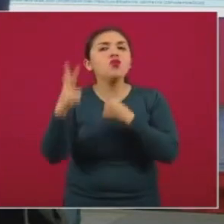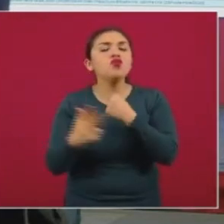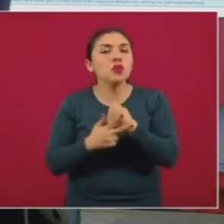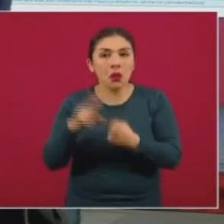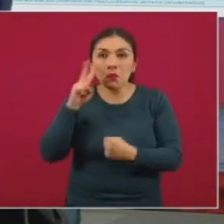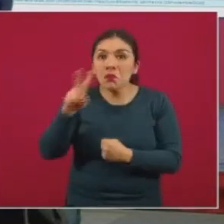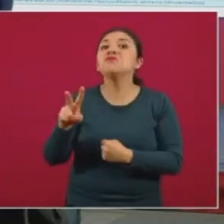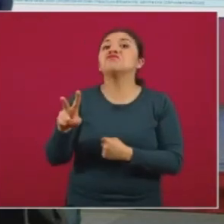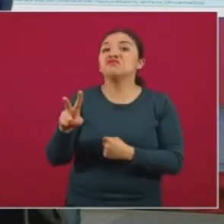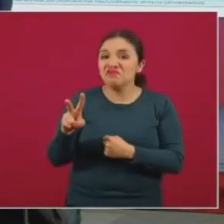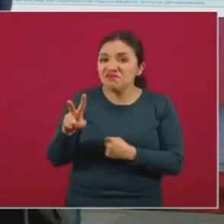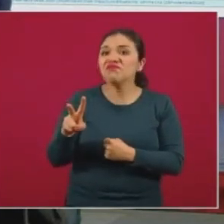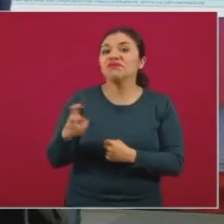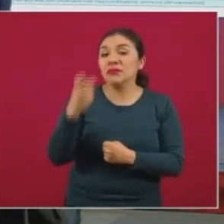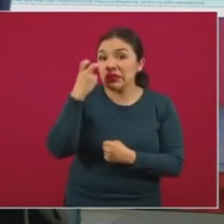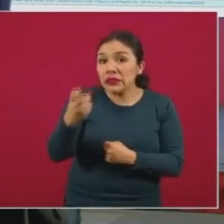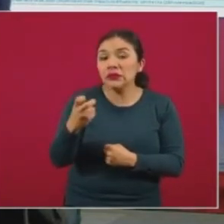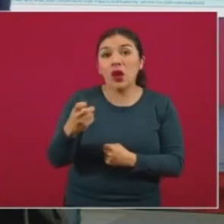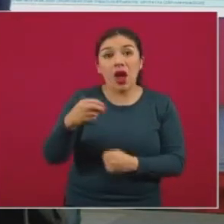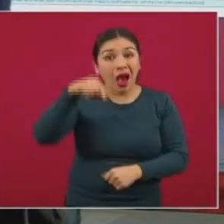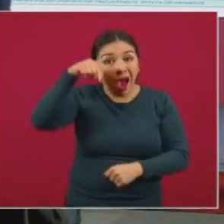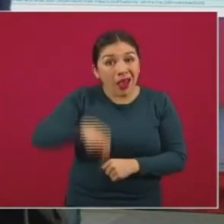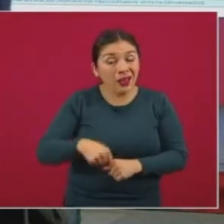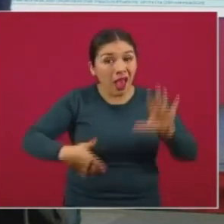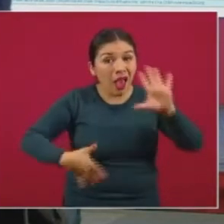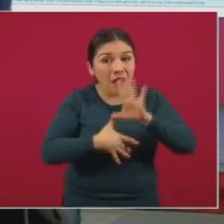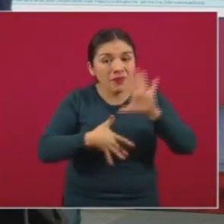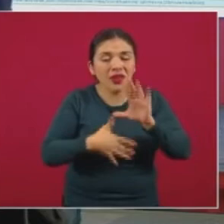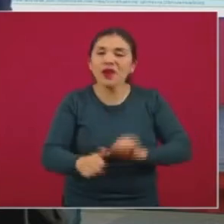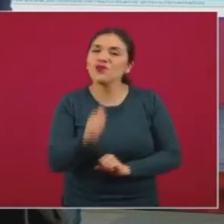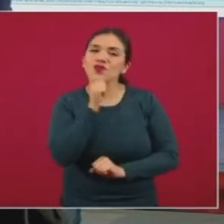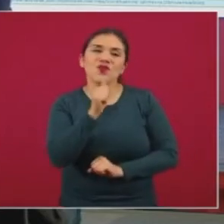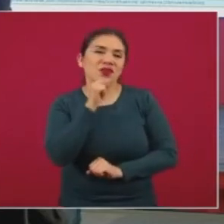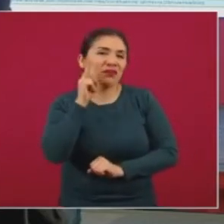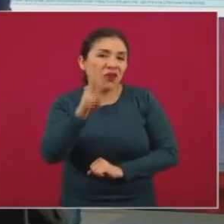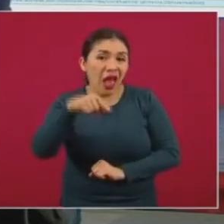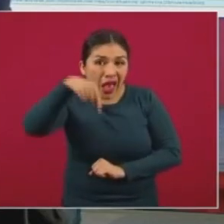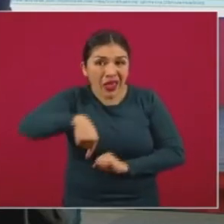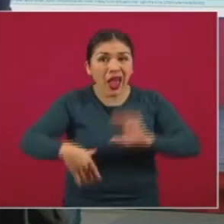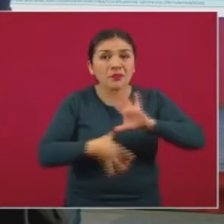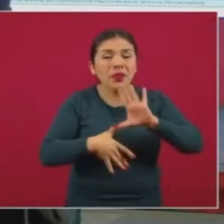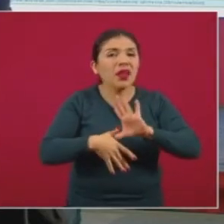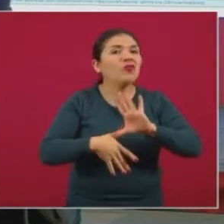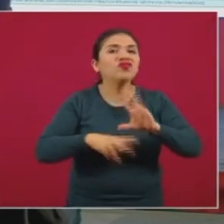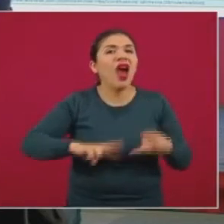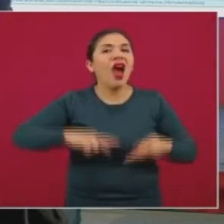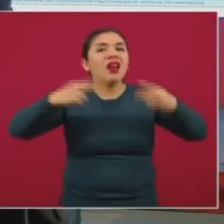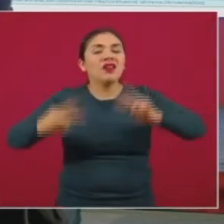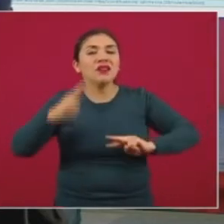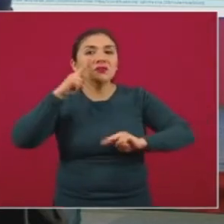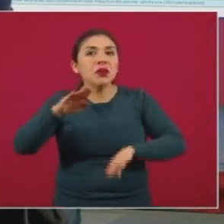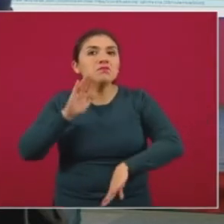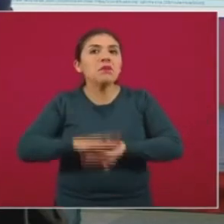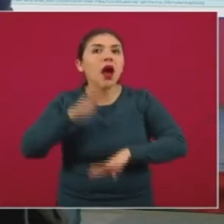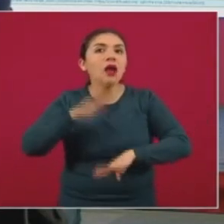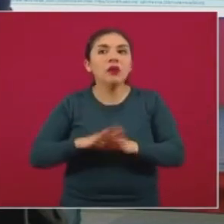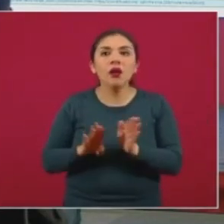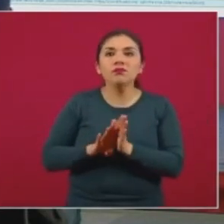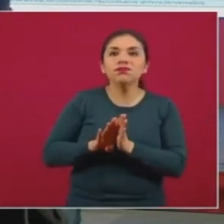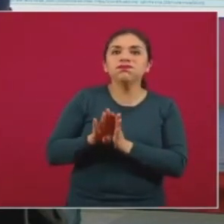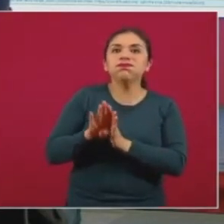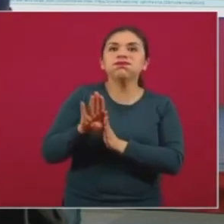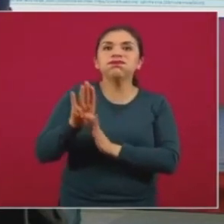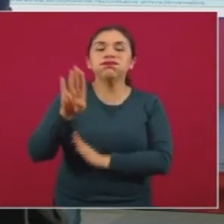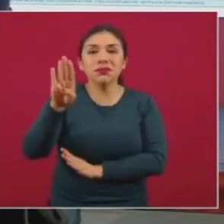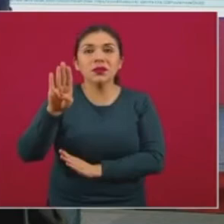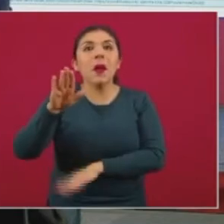marcada, la cual no vemos todavía en el continente americano. Más bien en el continente americano seguimos viendo una